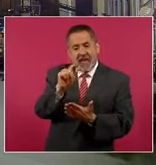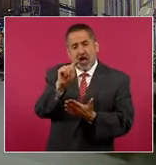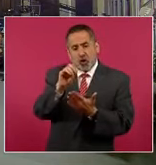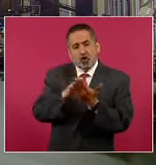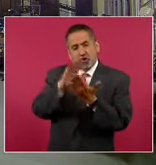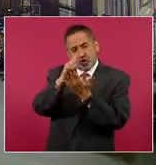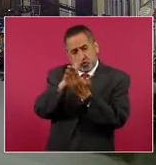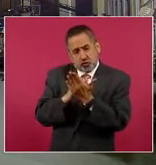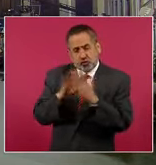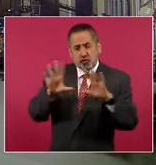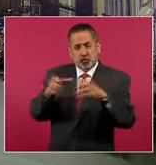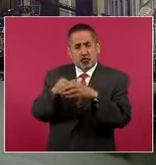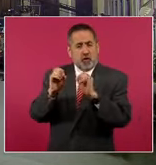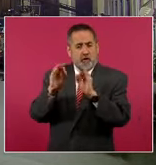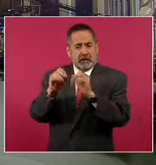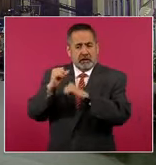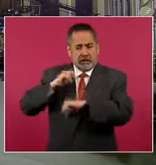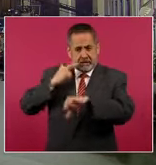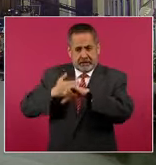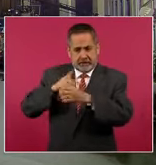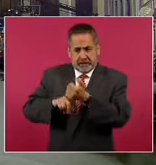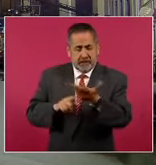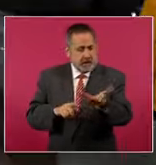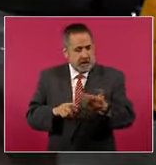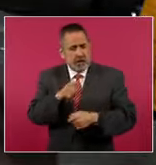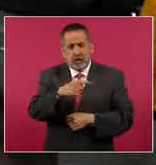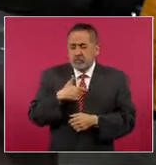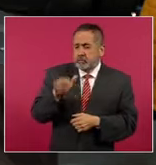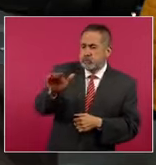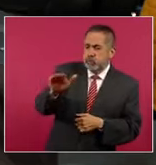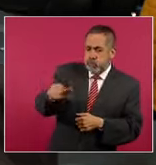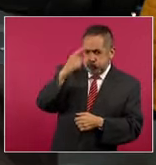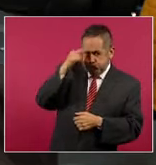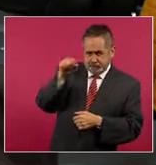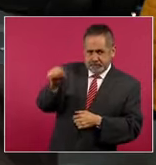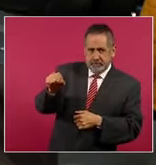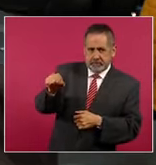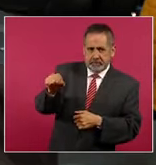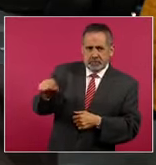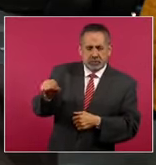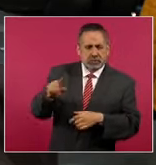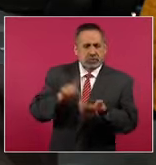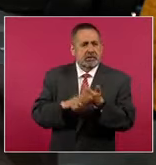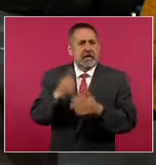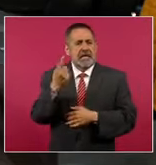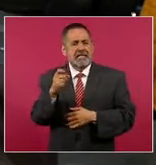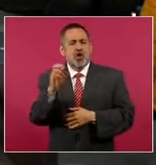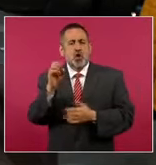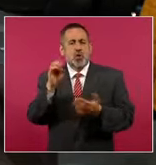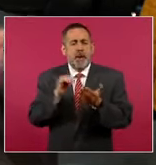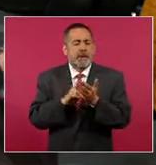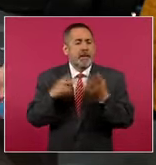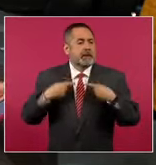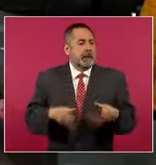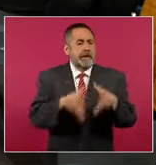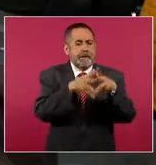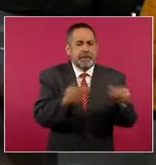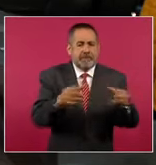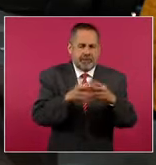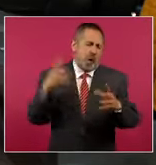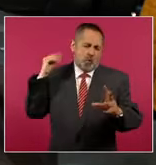llamado a que se pueda ya definir y a que se pueda resolver este asunto ante pues los 109 mil personas desaparecidas, por supuesto,